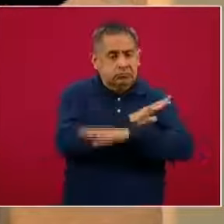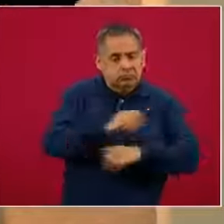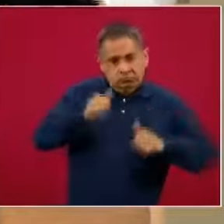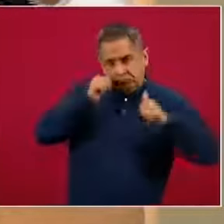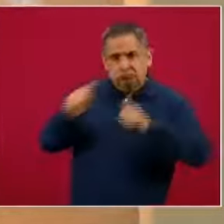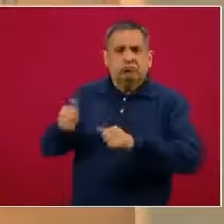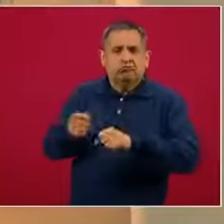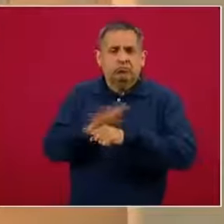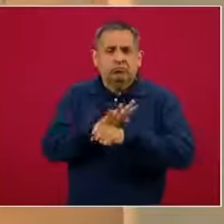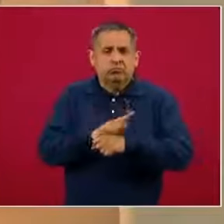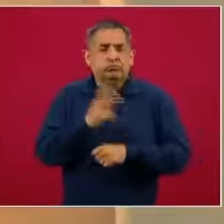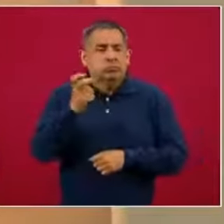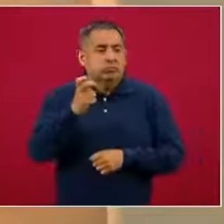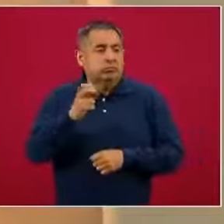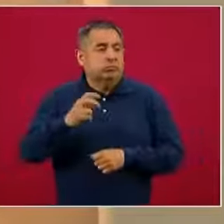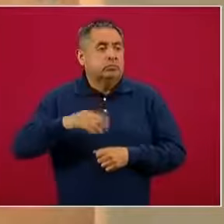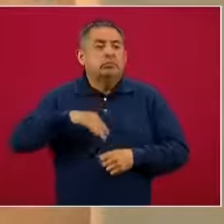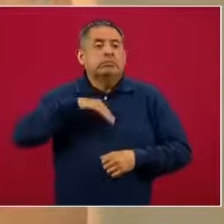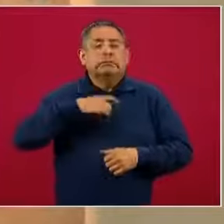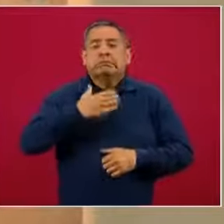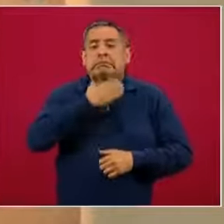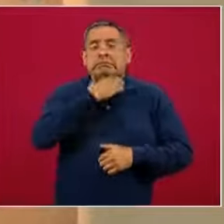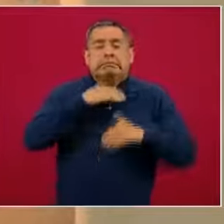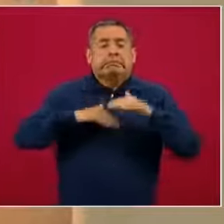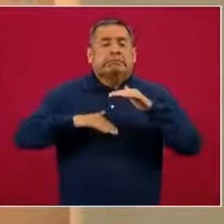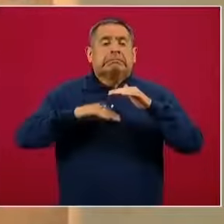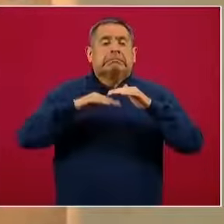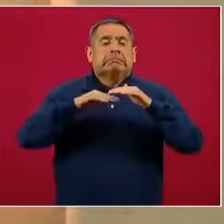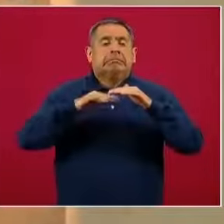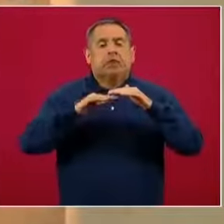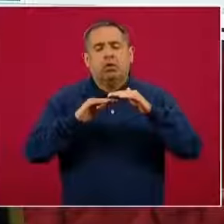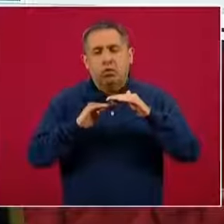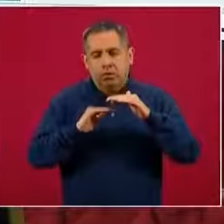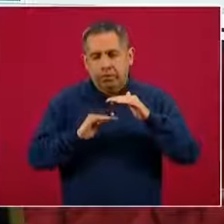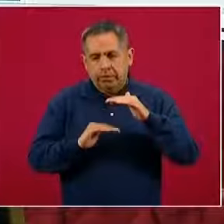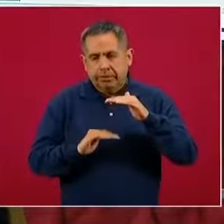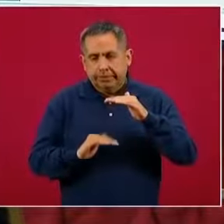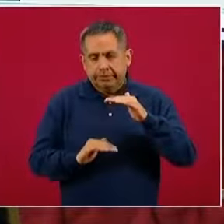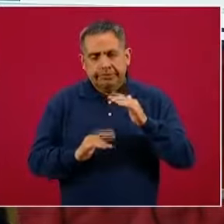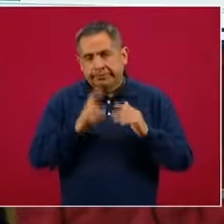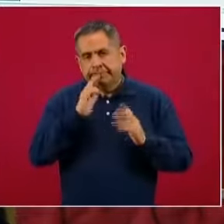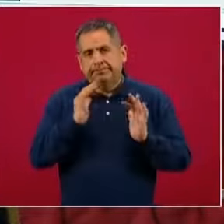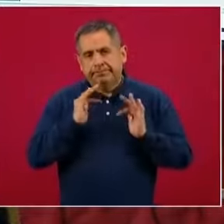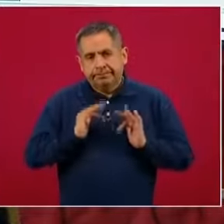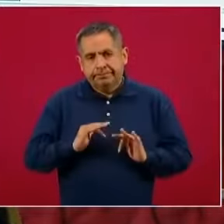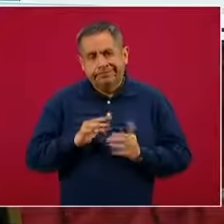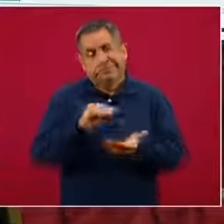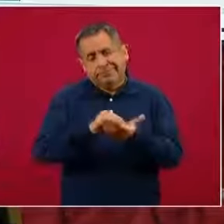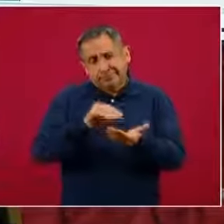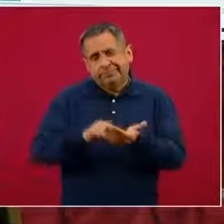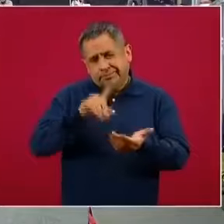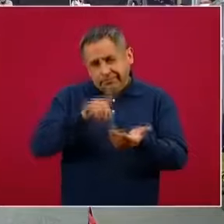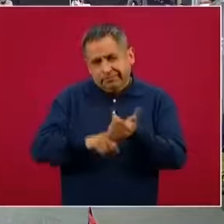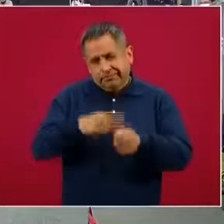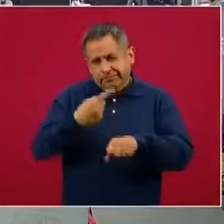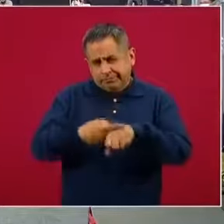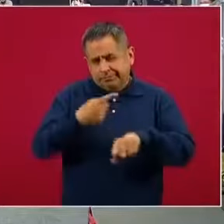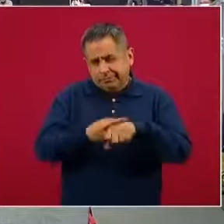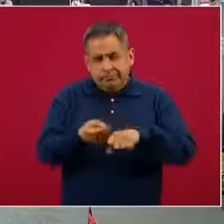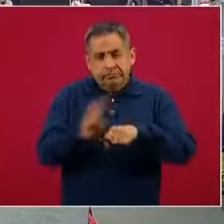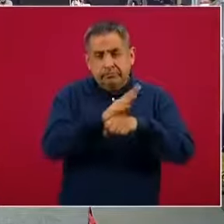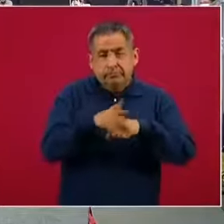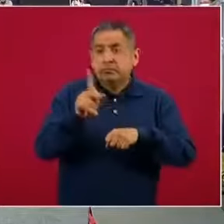eso es que ha bajado para nosotros la hospitalización, no tanto porque haya bajado el número de hospitalizaciones, sino